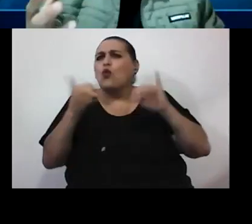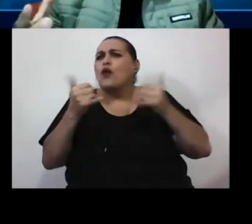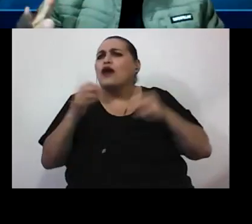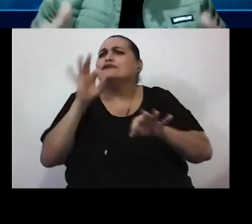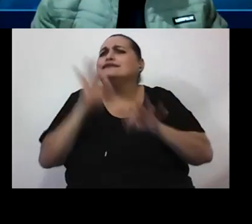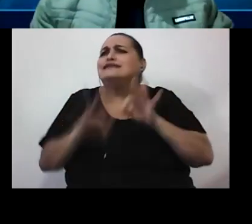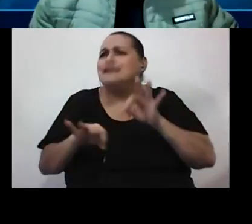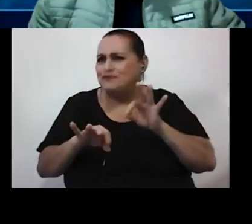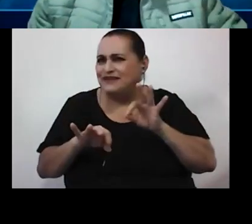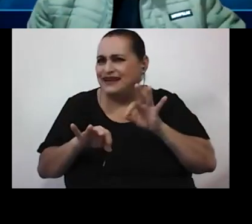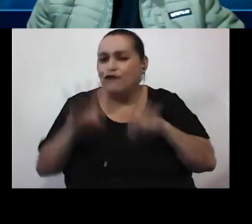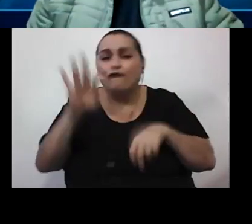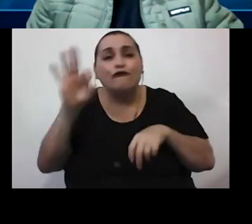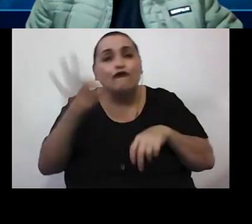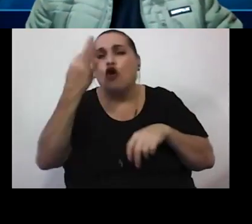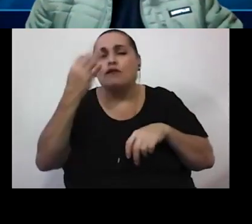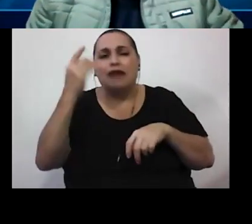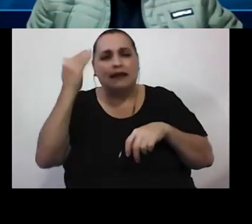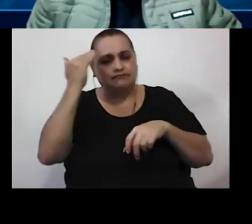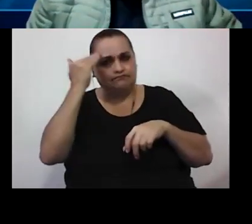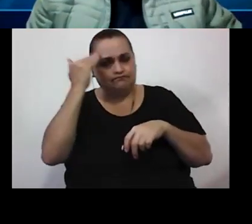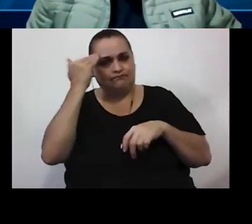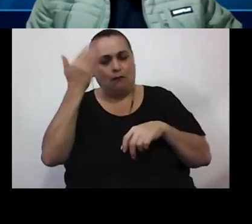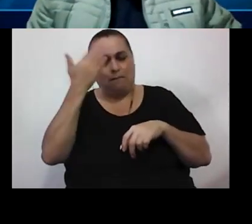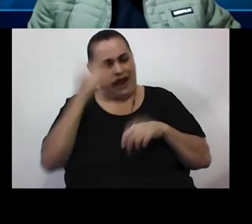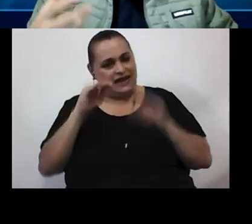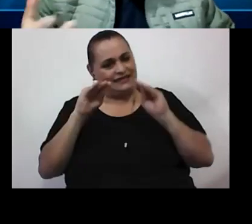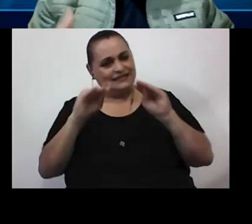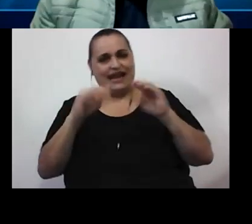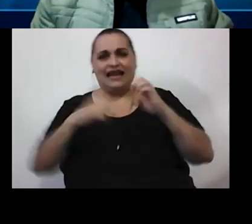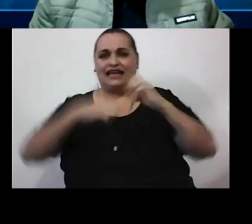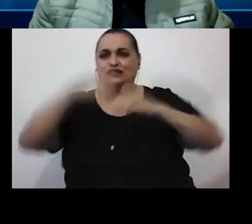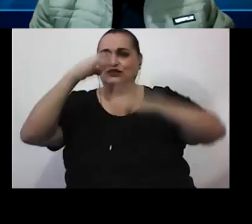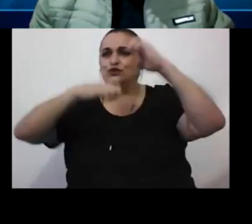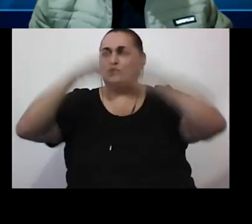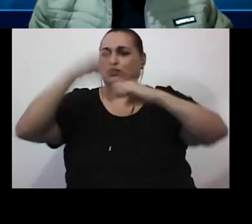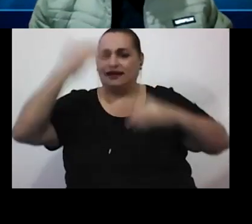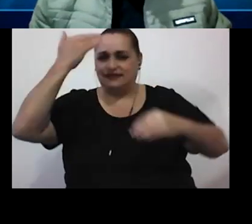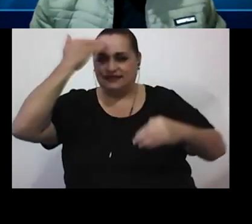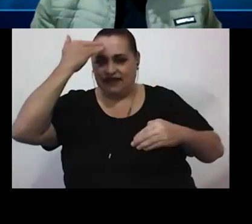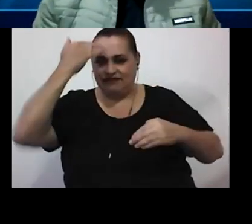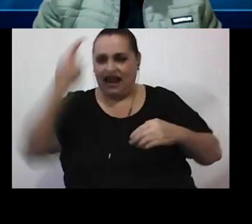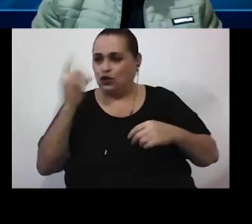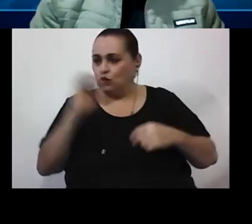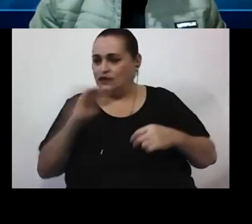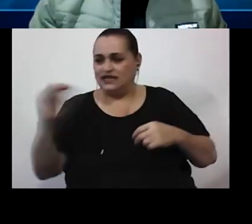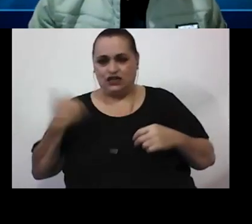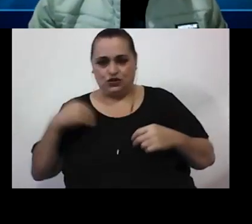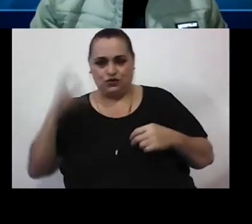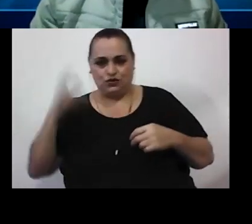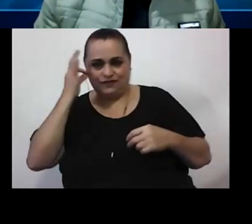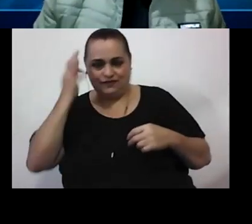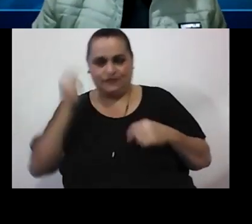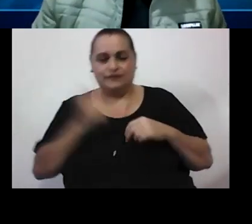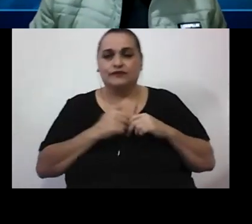más coherente para la estructura cerebral de una niña, de un niño.